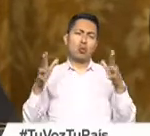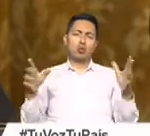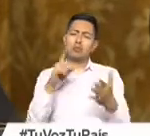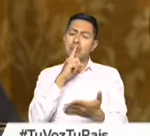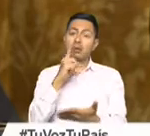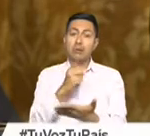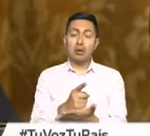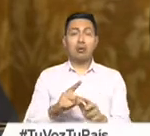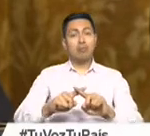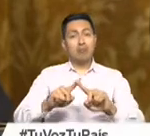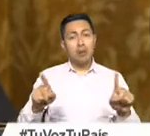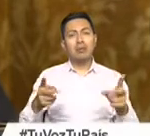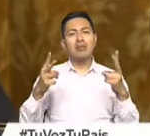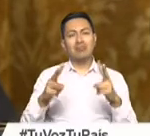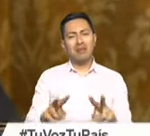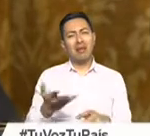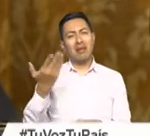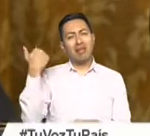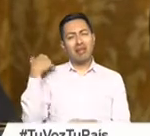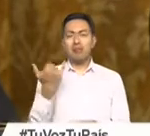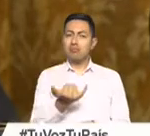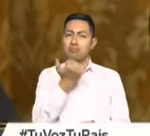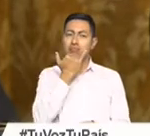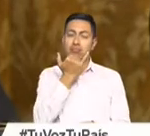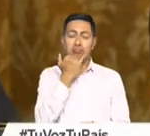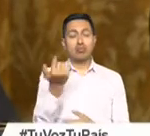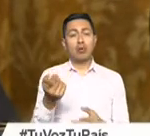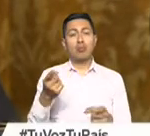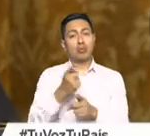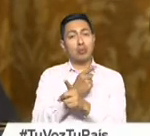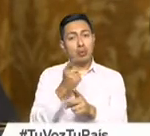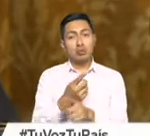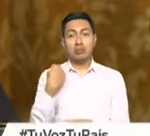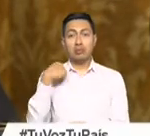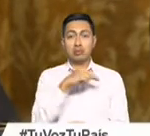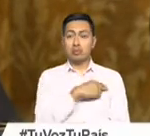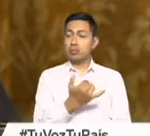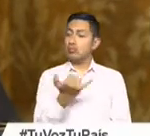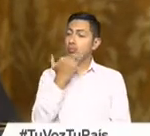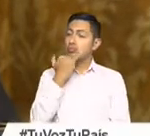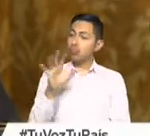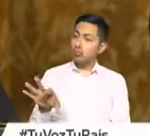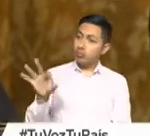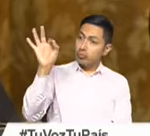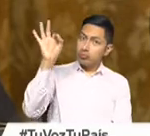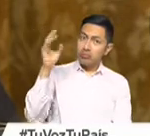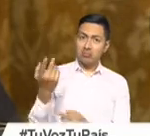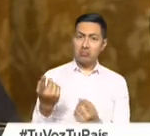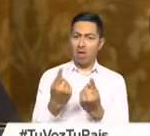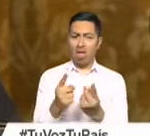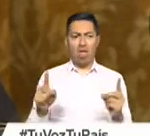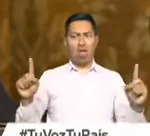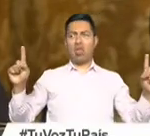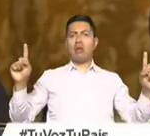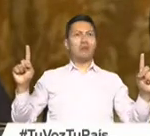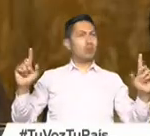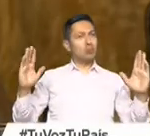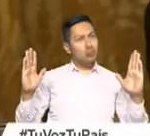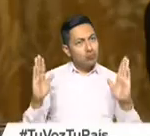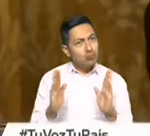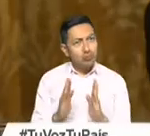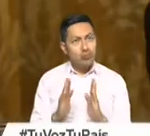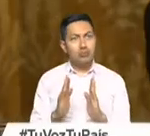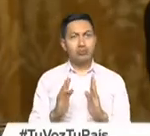alguna también se habrán cometido errores. Y precisamente para poder detectar esos errores, no puede haber alejamiento, tiene que haber un